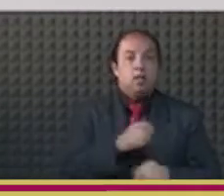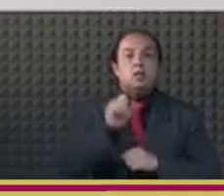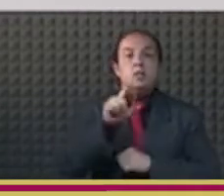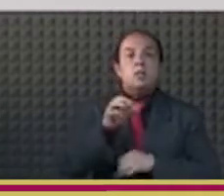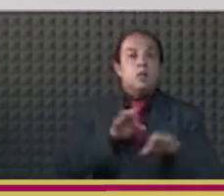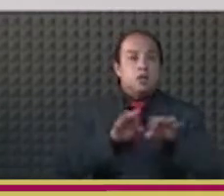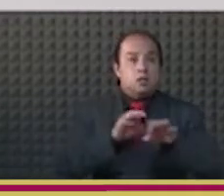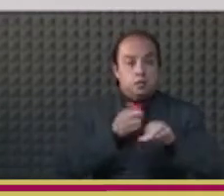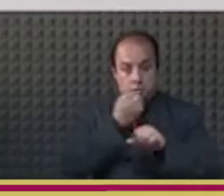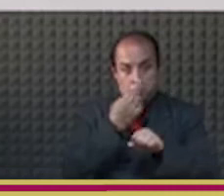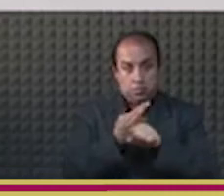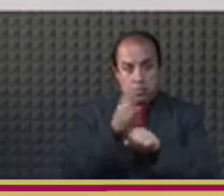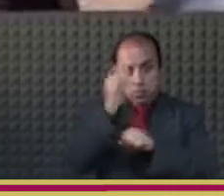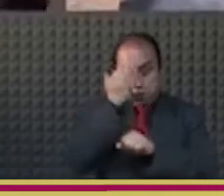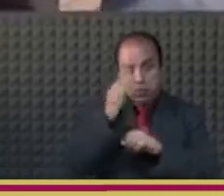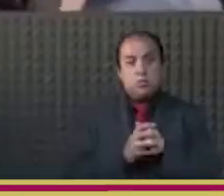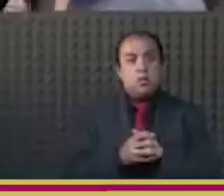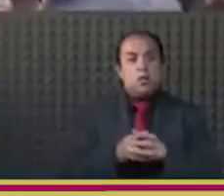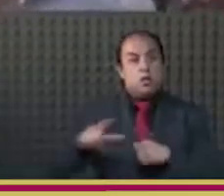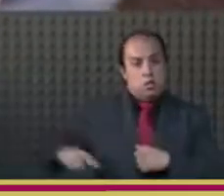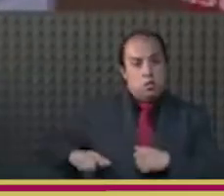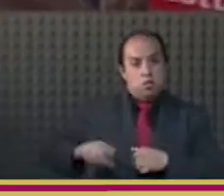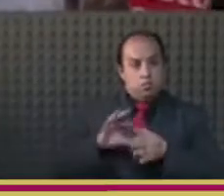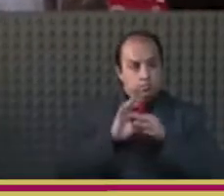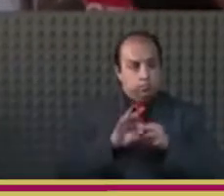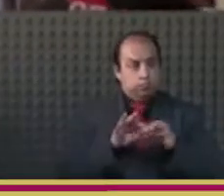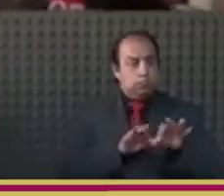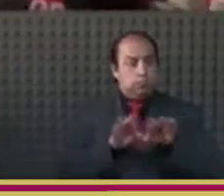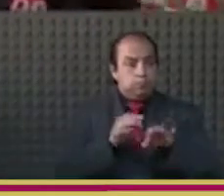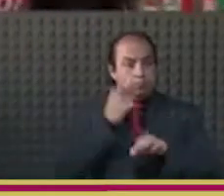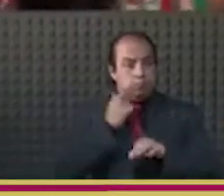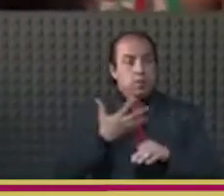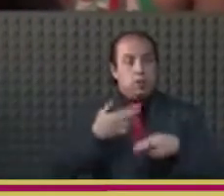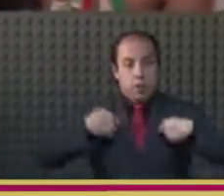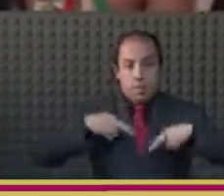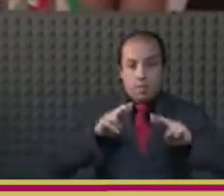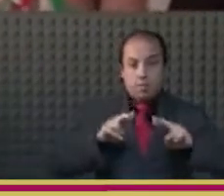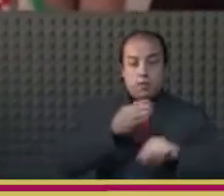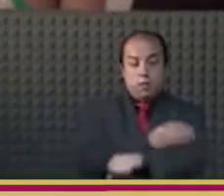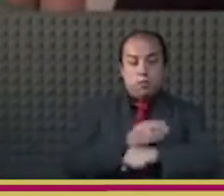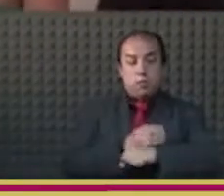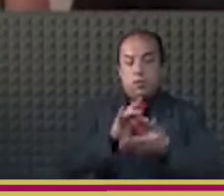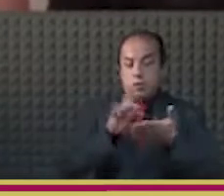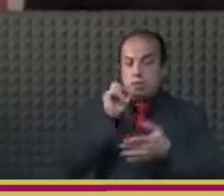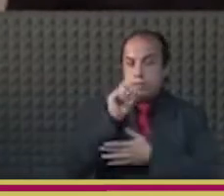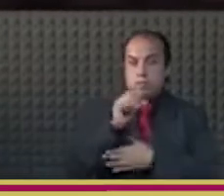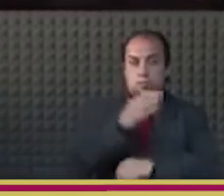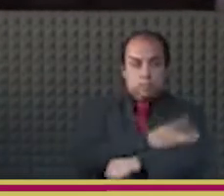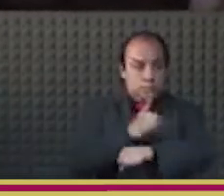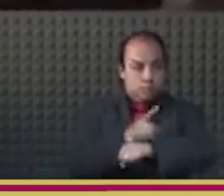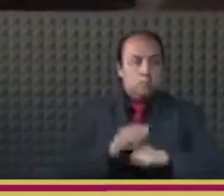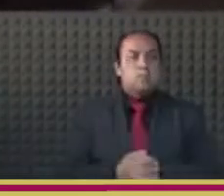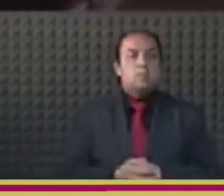de Trabajo y Desarrollo Económico y de Gobierno, que tenemos por aquí una representación y que nos acompañan, agradecerles también la